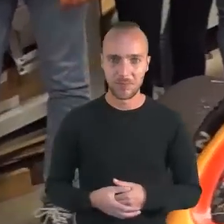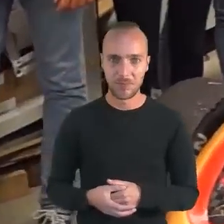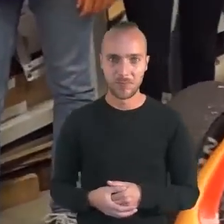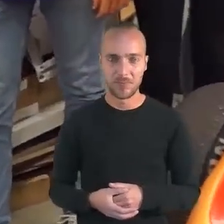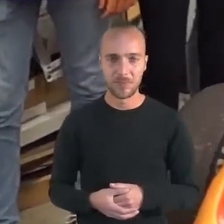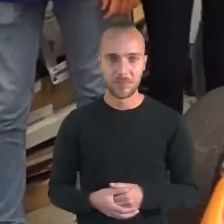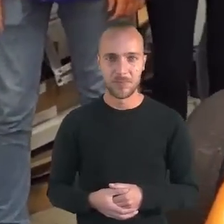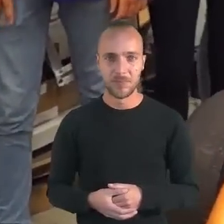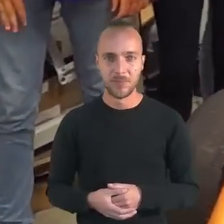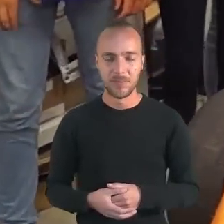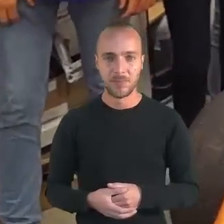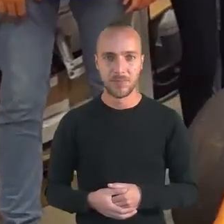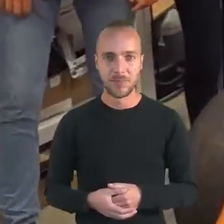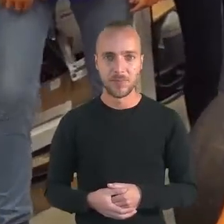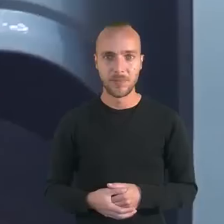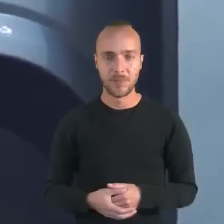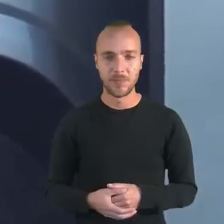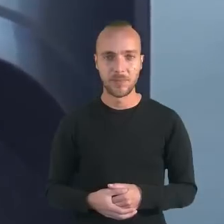pues nos motiva.